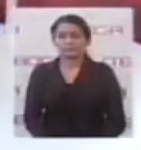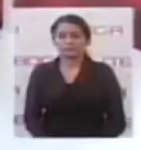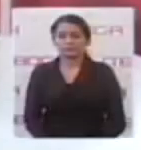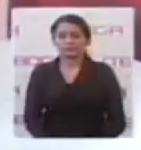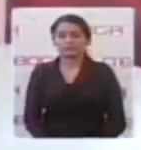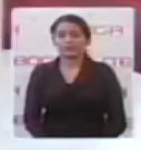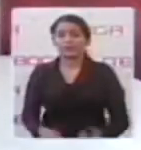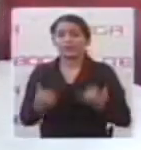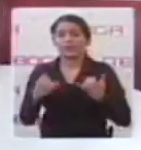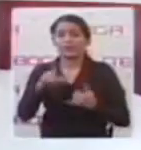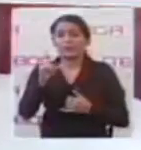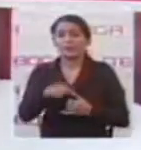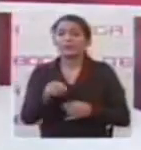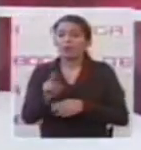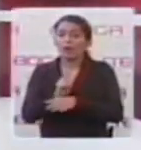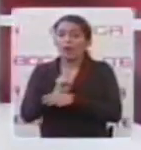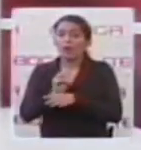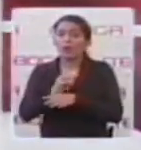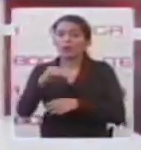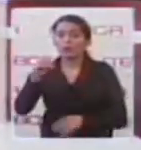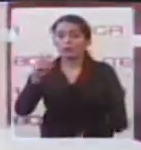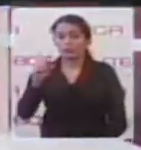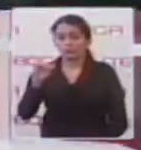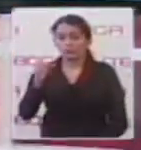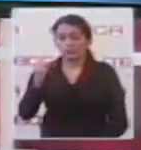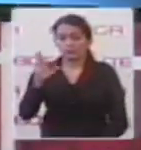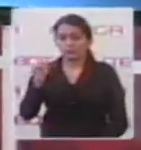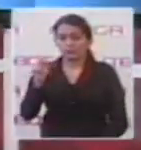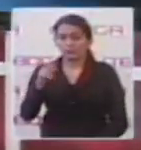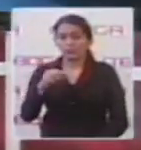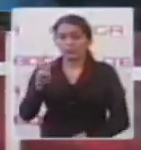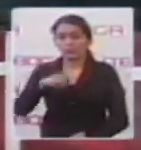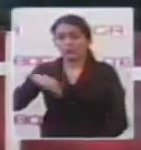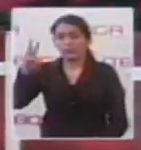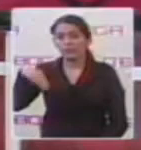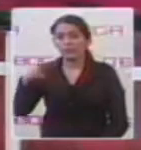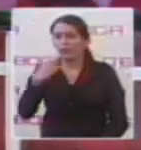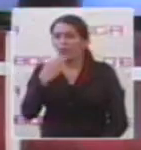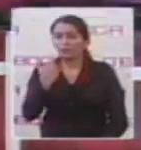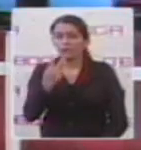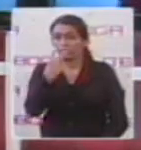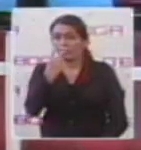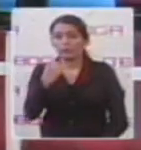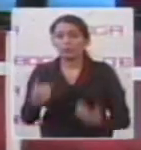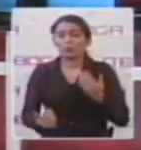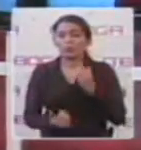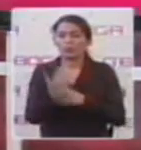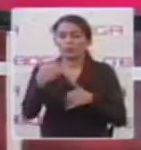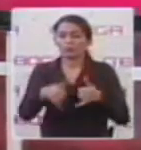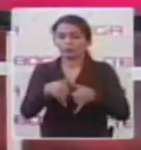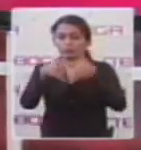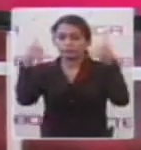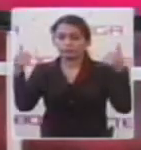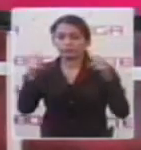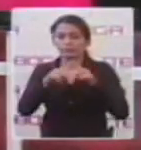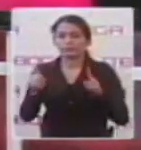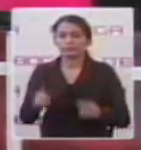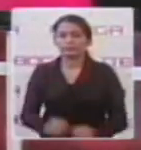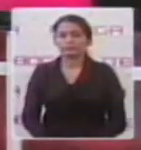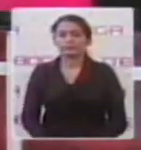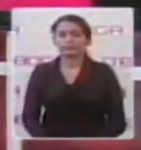Movistar podrán disfrutar de un nuevo modelo de atención denominado la tienda del futuro. Nelly Aguiar nos tiene los detalles de lo que fue esta